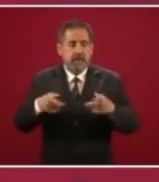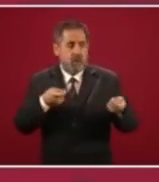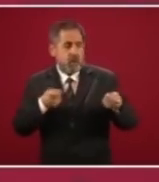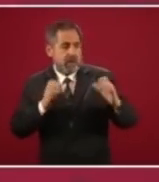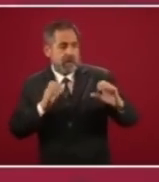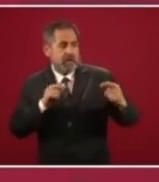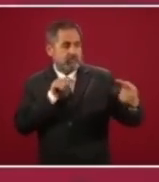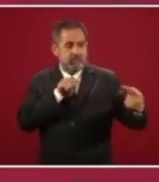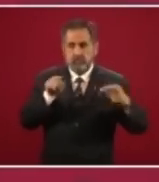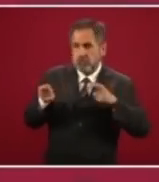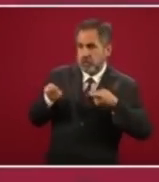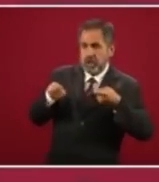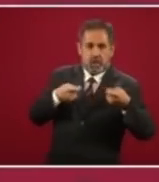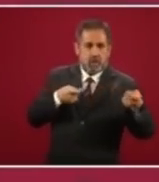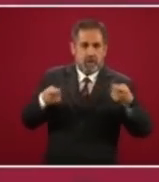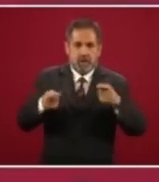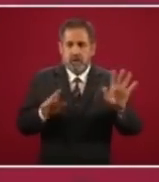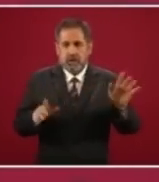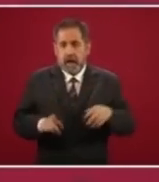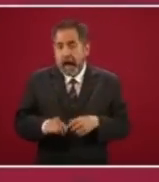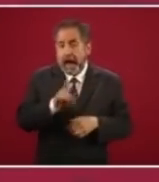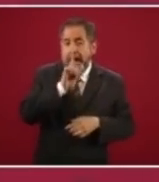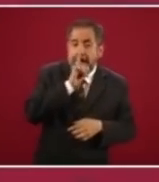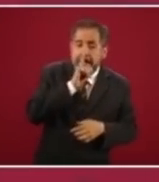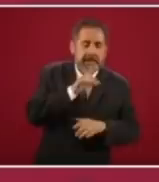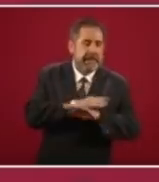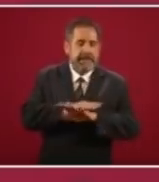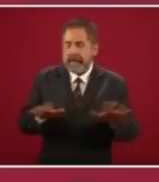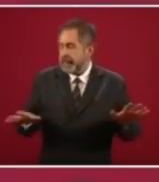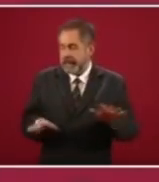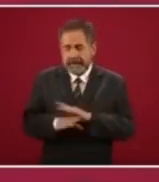prensa, no hay censura.